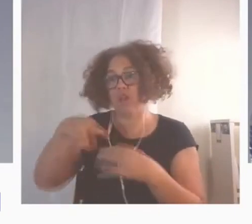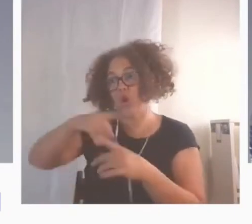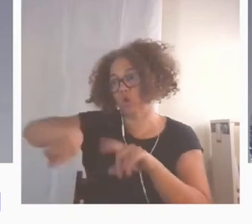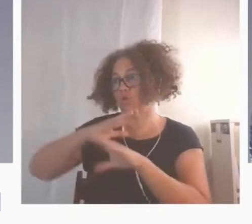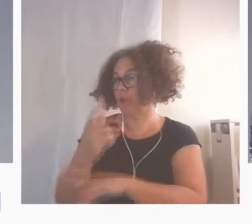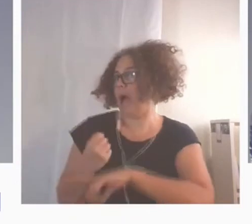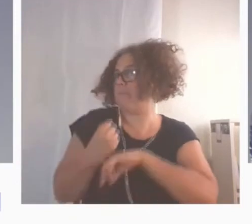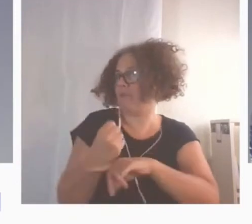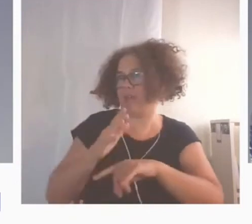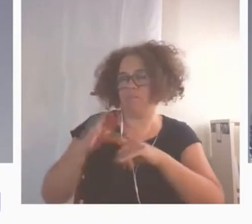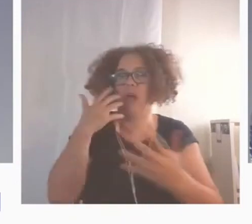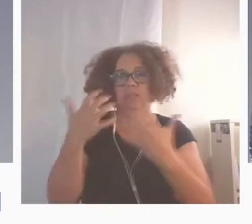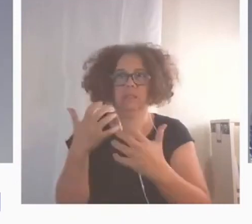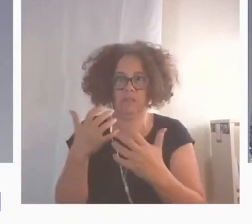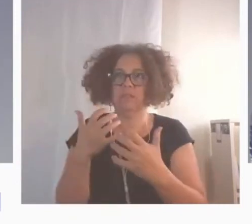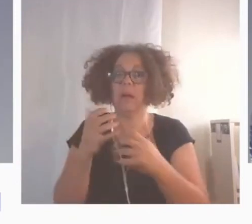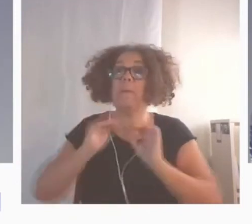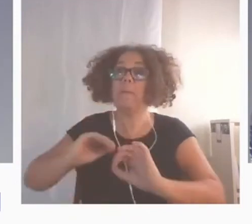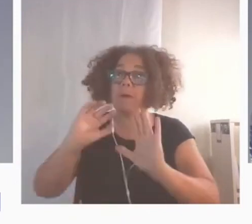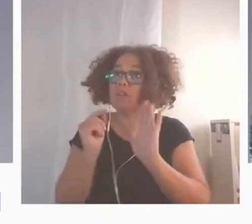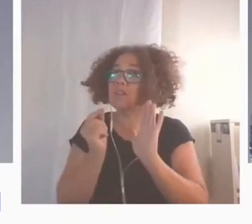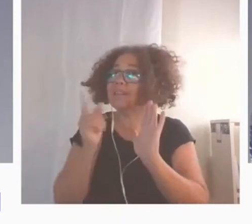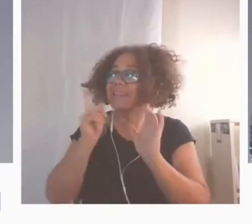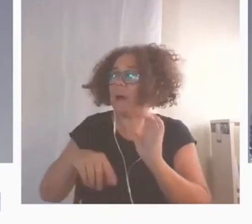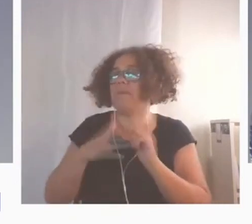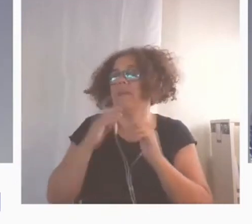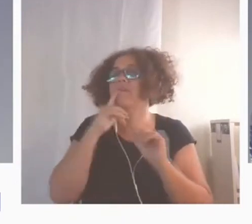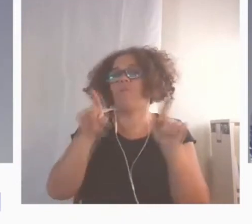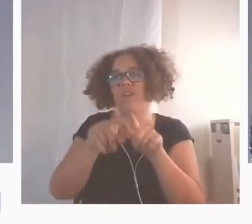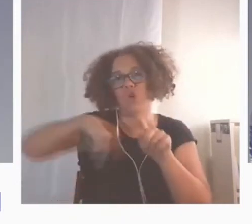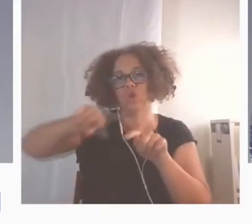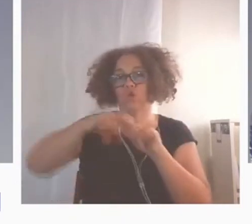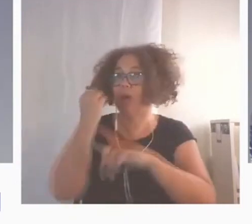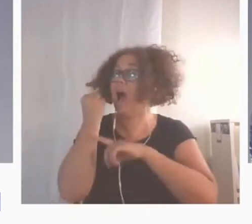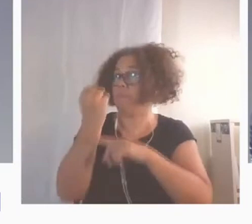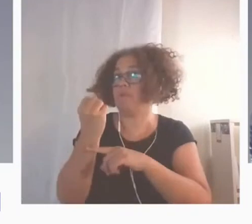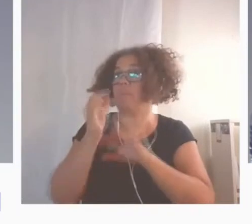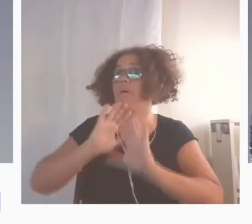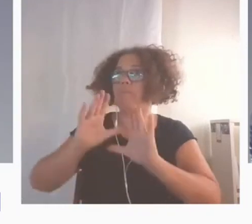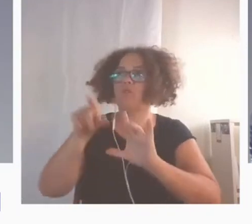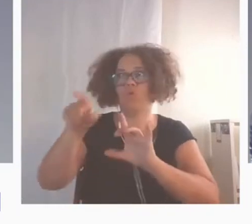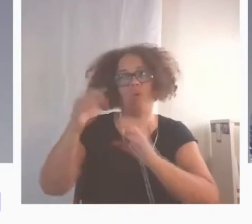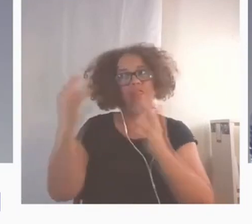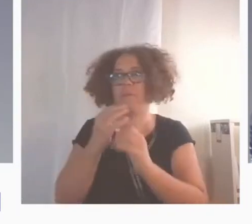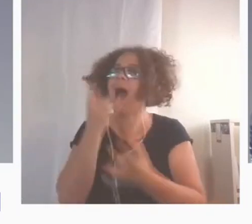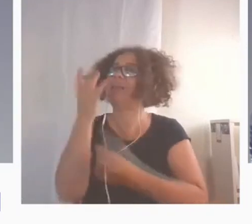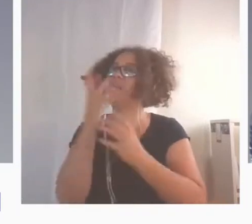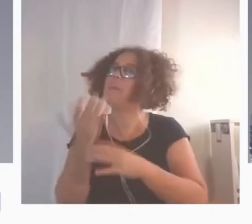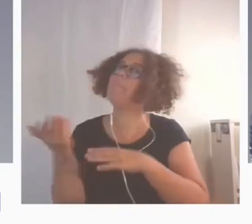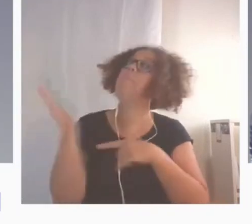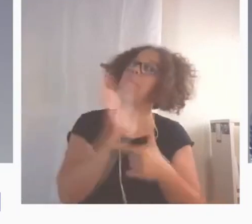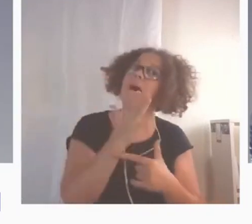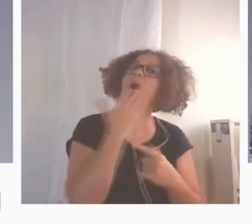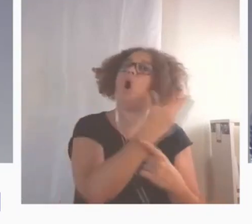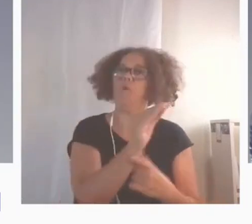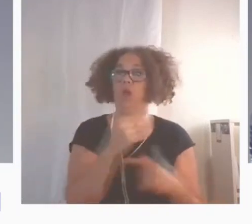de artistas, asociaciones culturales, pero a un punto que decimos, muy bien, los apoyamos, pero tienes que tener una actividad para los jóvenes. Nosotros transportamos, nos llevamos,